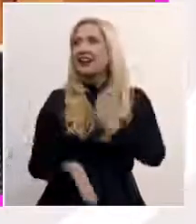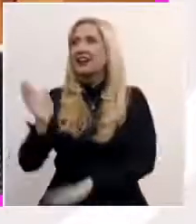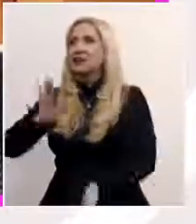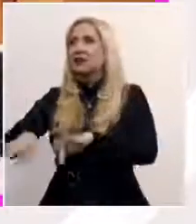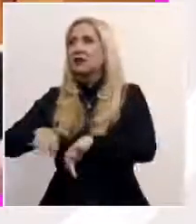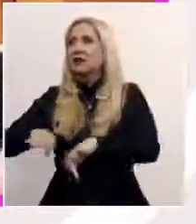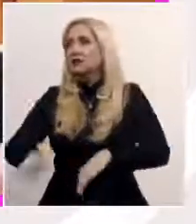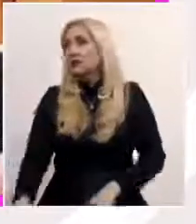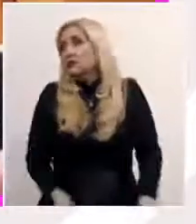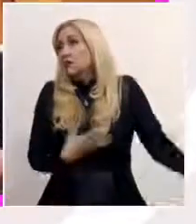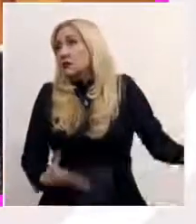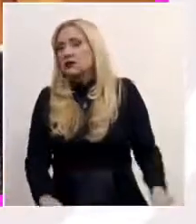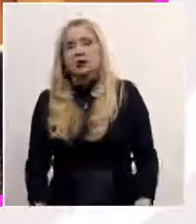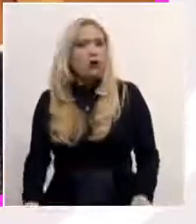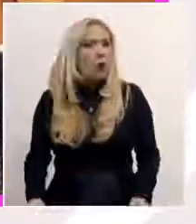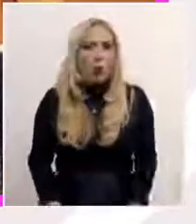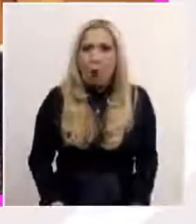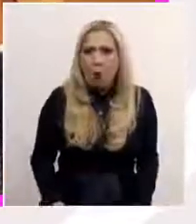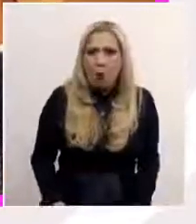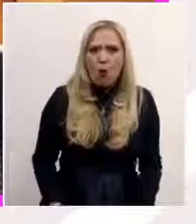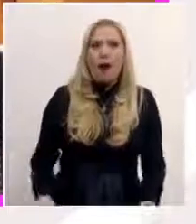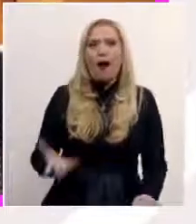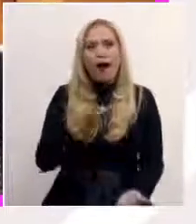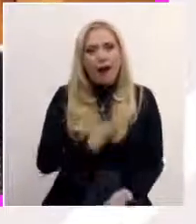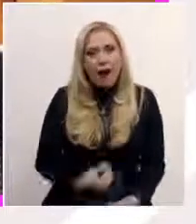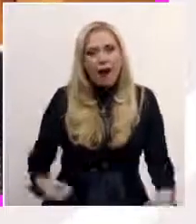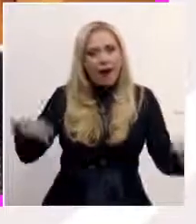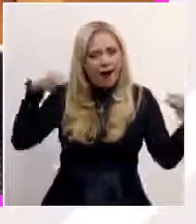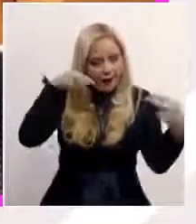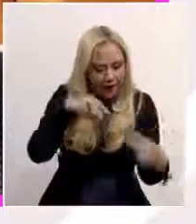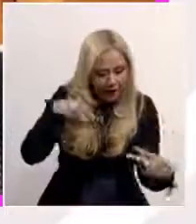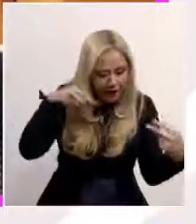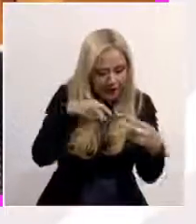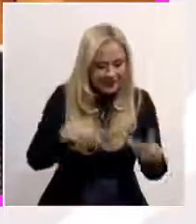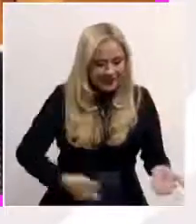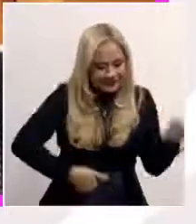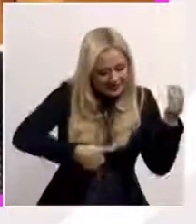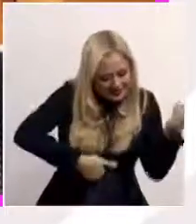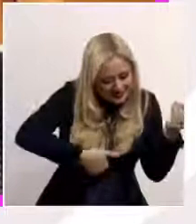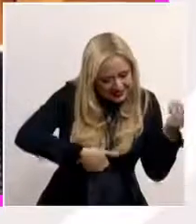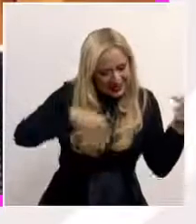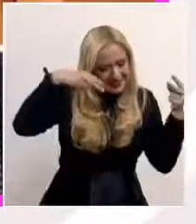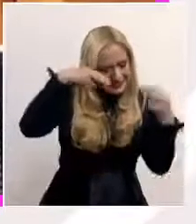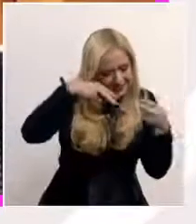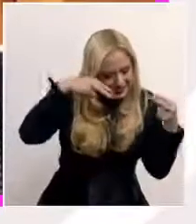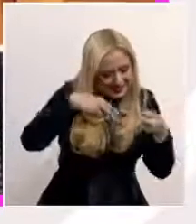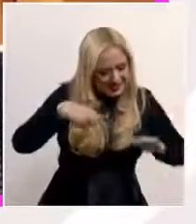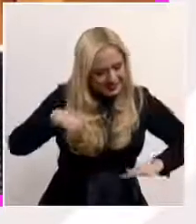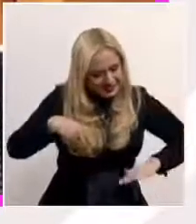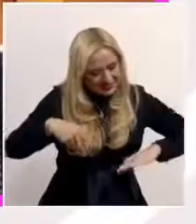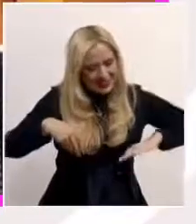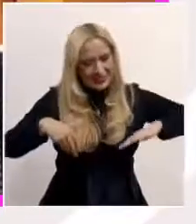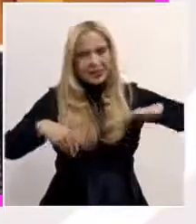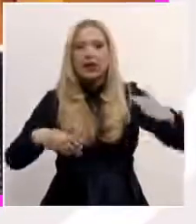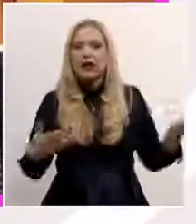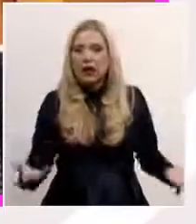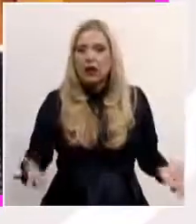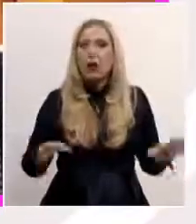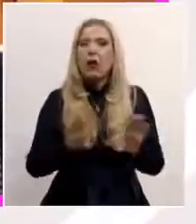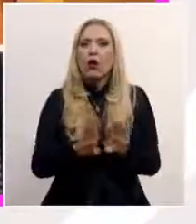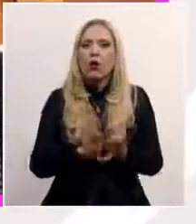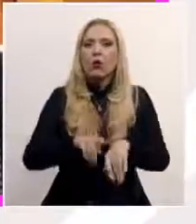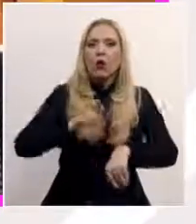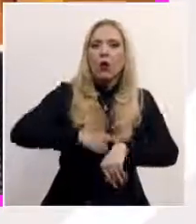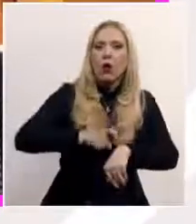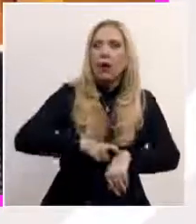los hijos o las hijas que tiene que ver justo con cómo vamos a realizar estas tareas de cuidado, cómo vamos a realizar estas